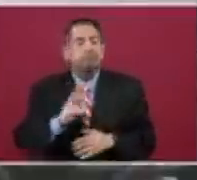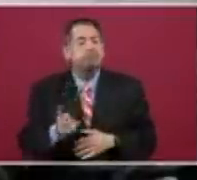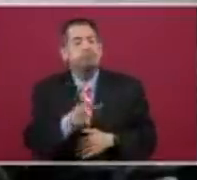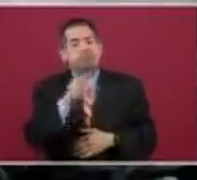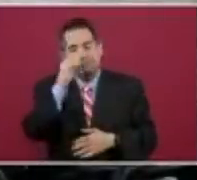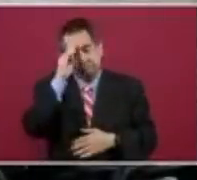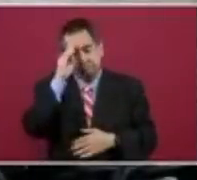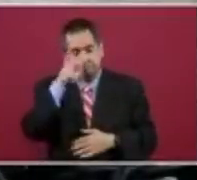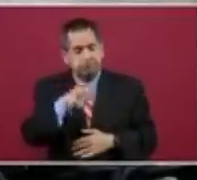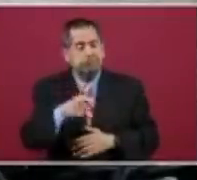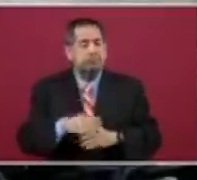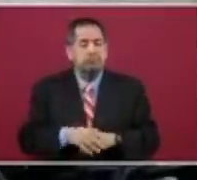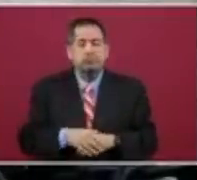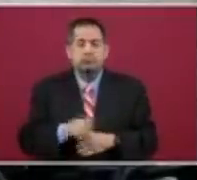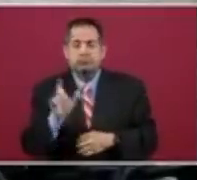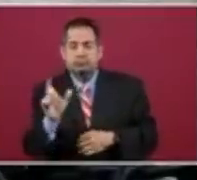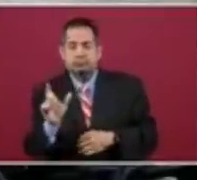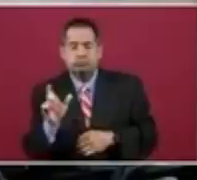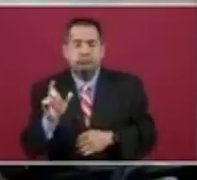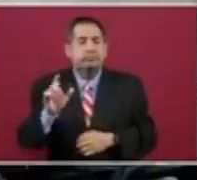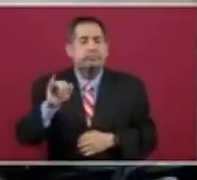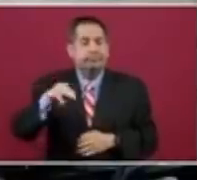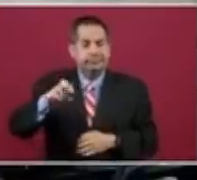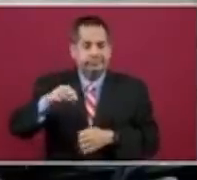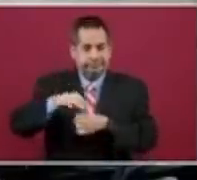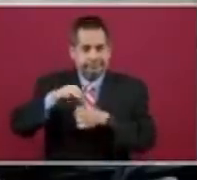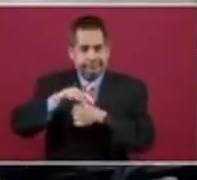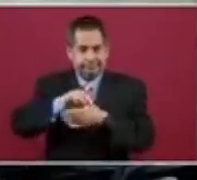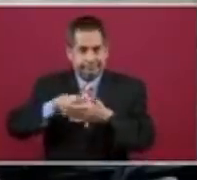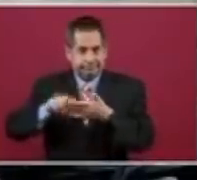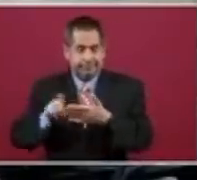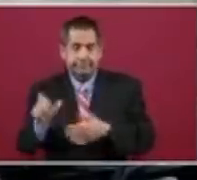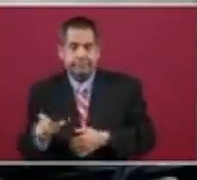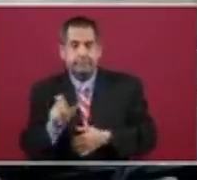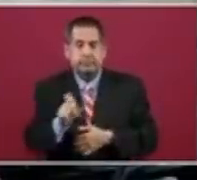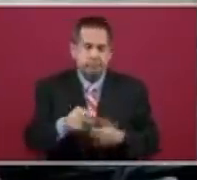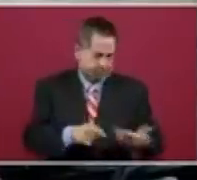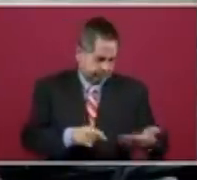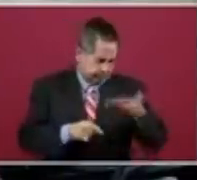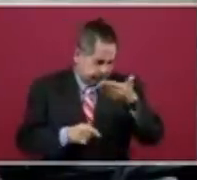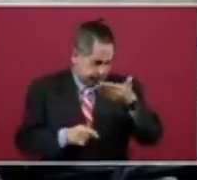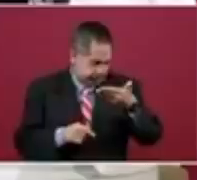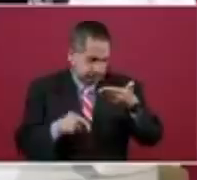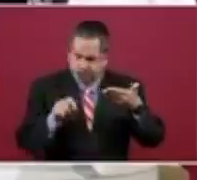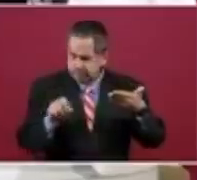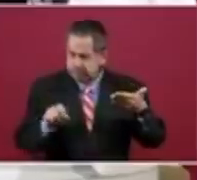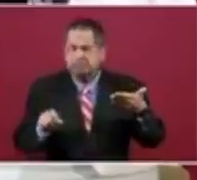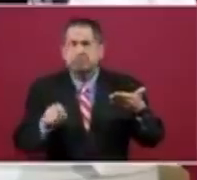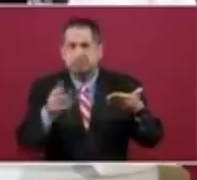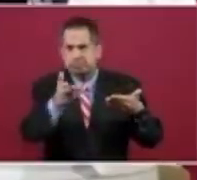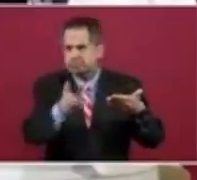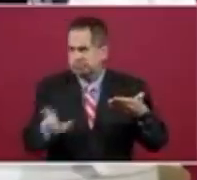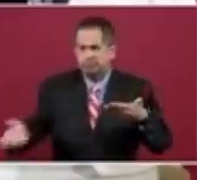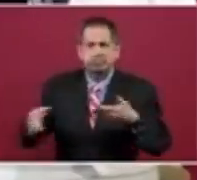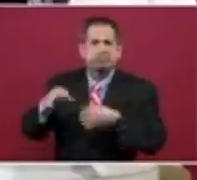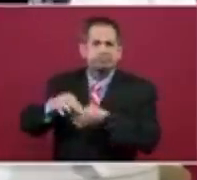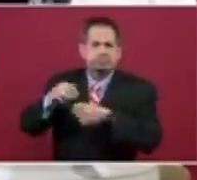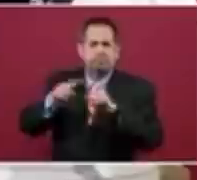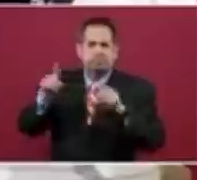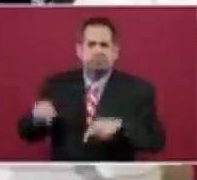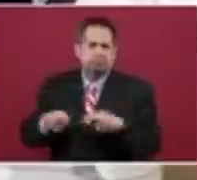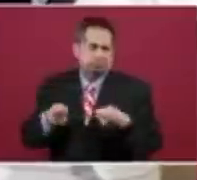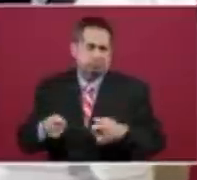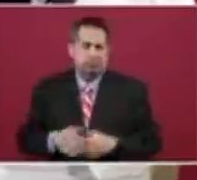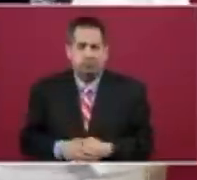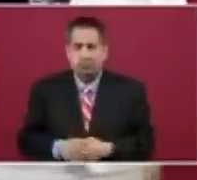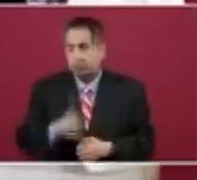la credencial del elector, y a través de esta credencial del elector se va a llevar todo un control. Una cuestión